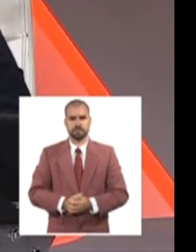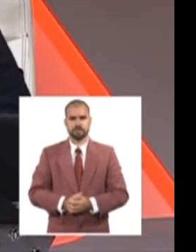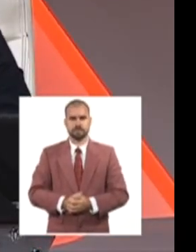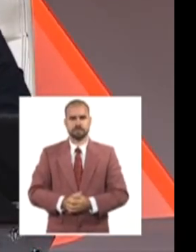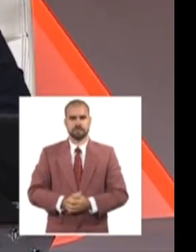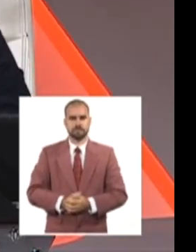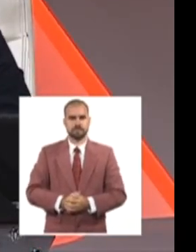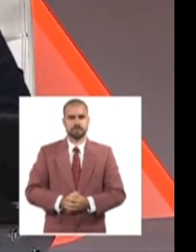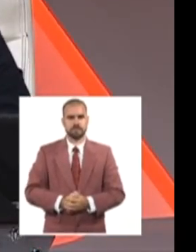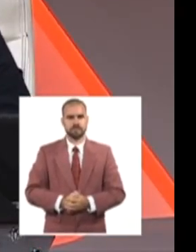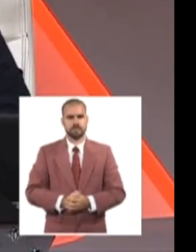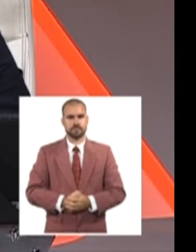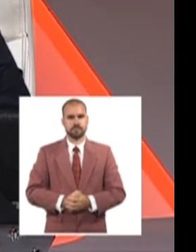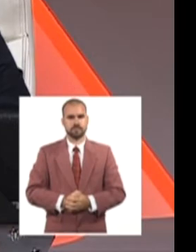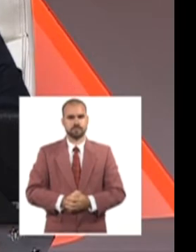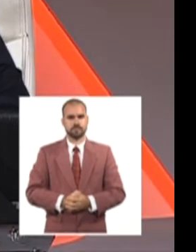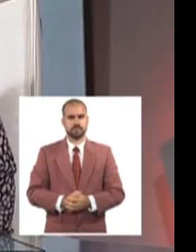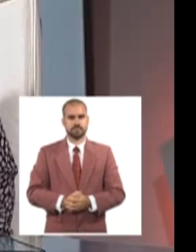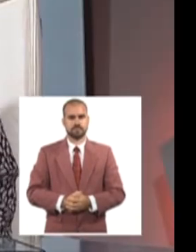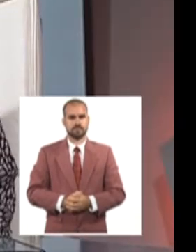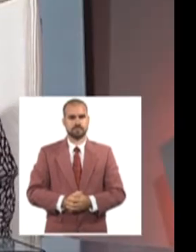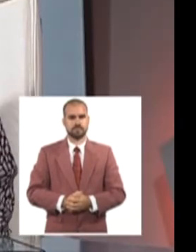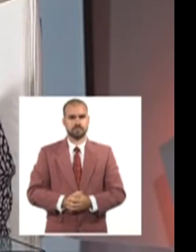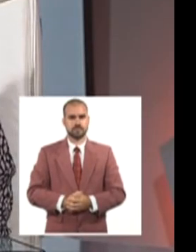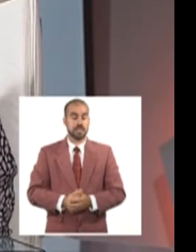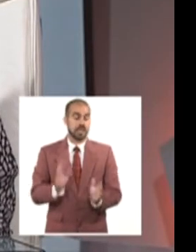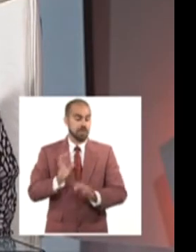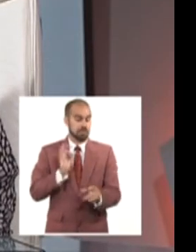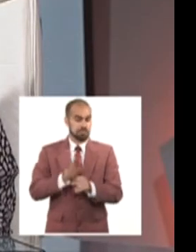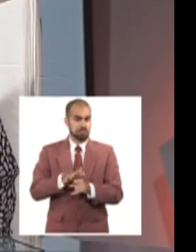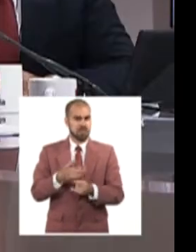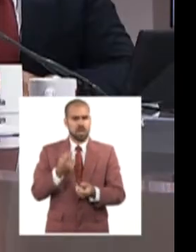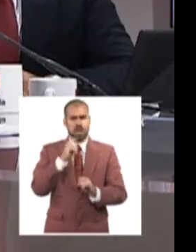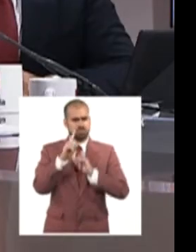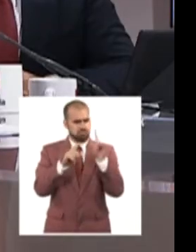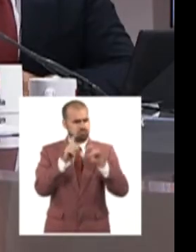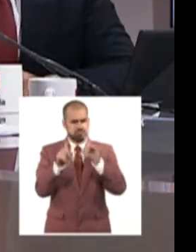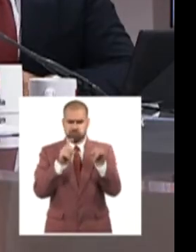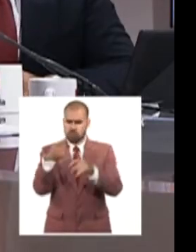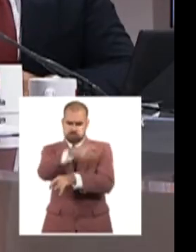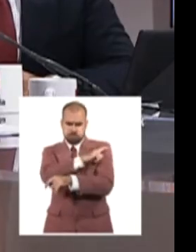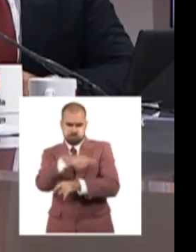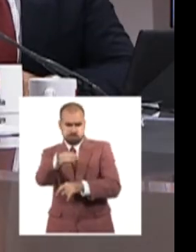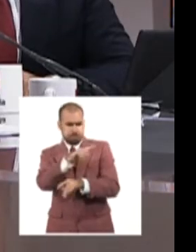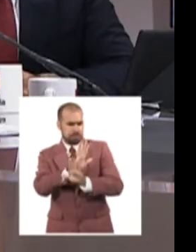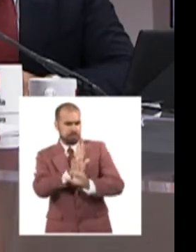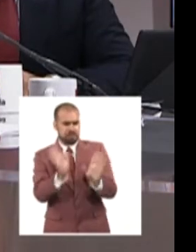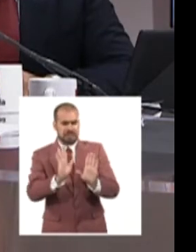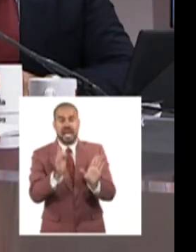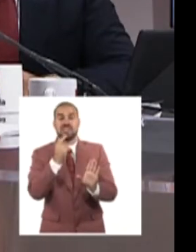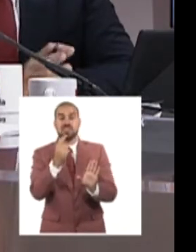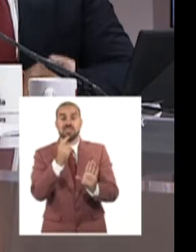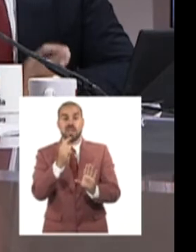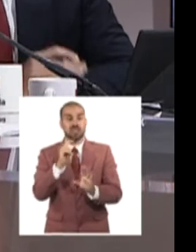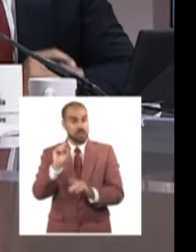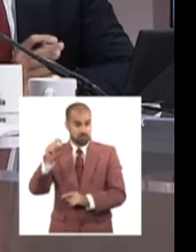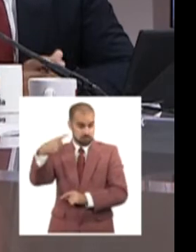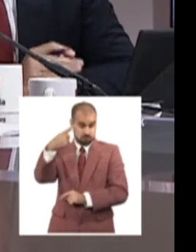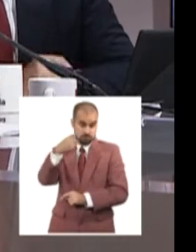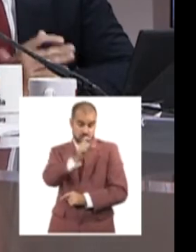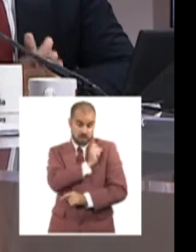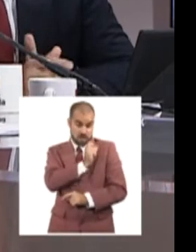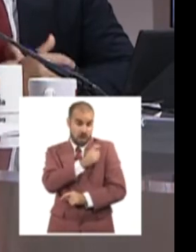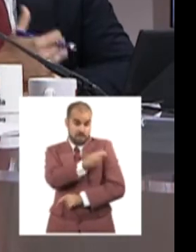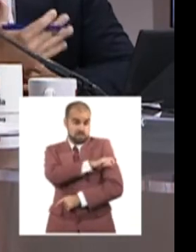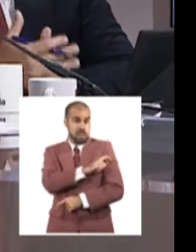viendo las encuestas adrián a lula ha logrado colocarse como favorito igual repito lo que